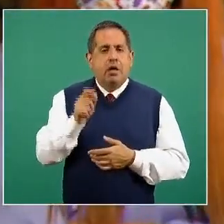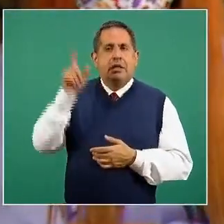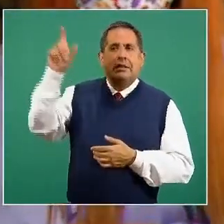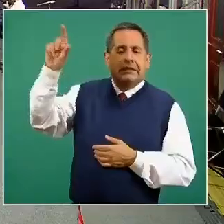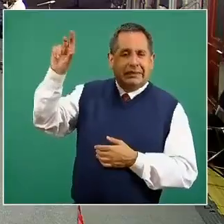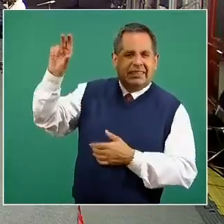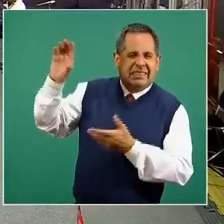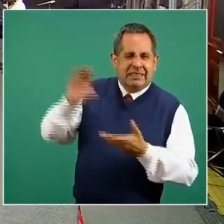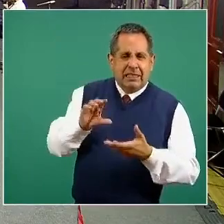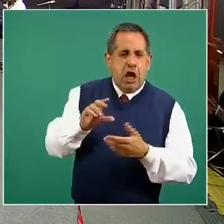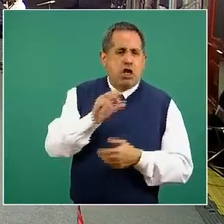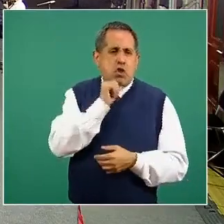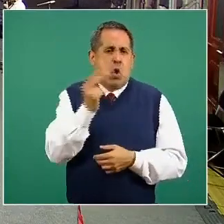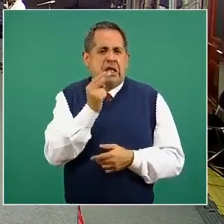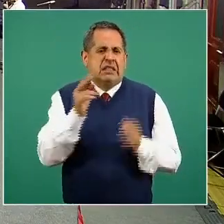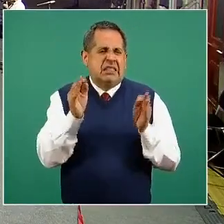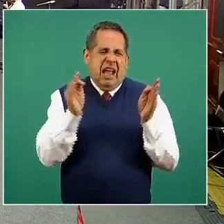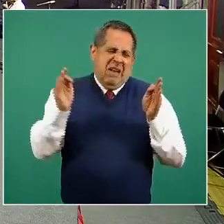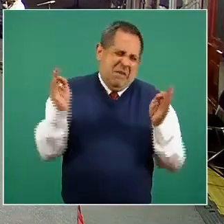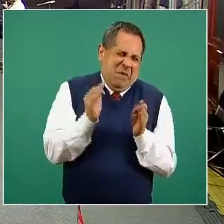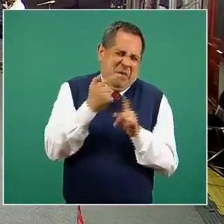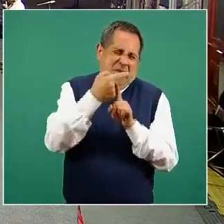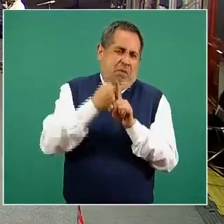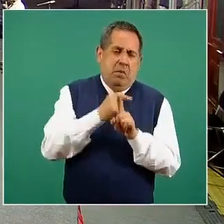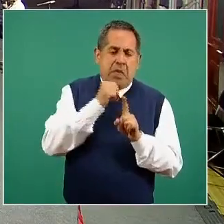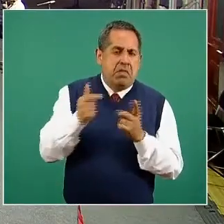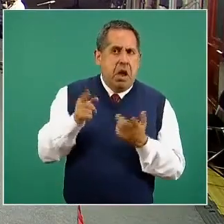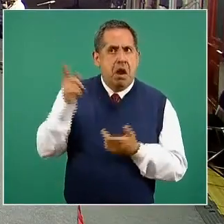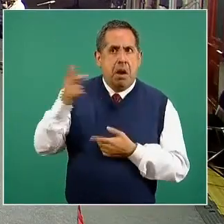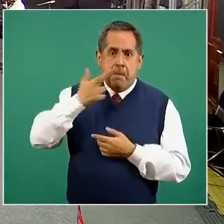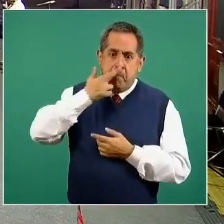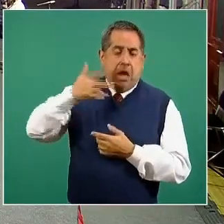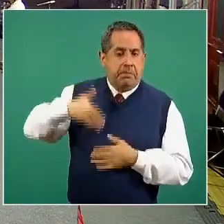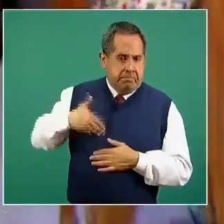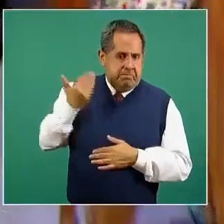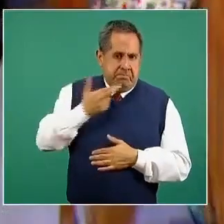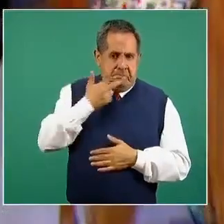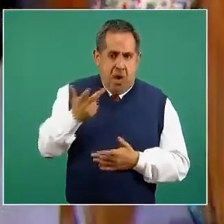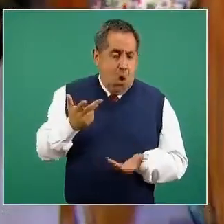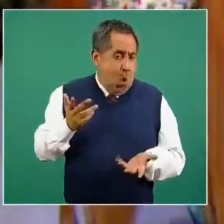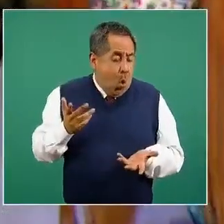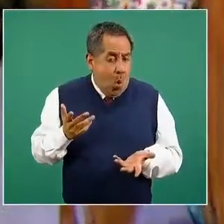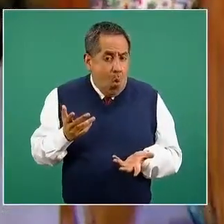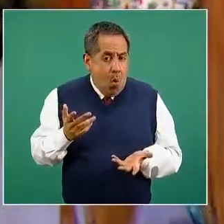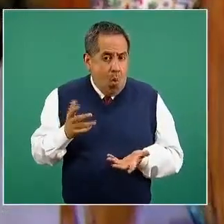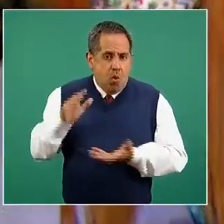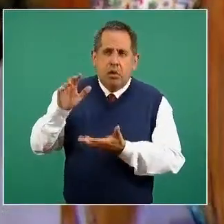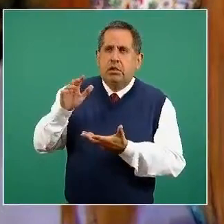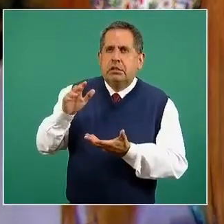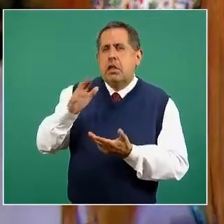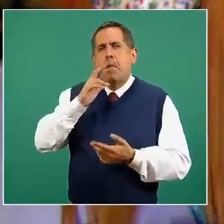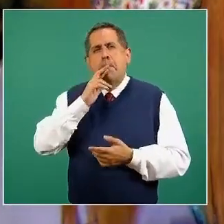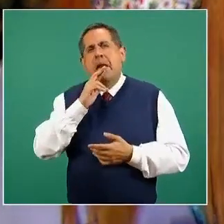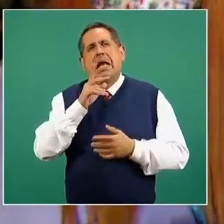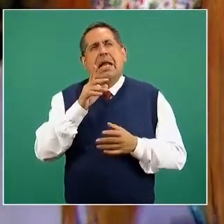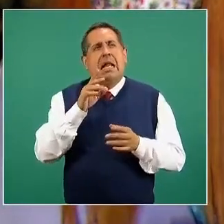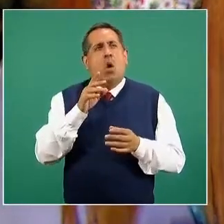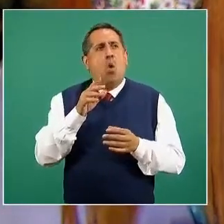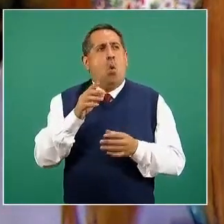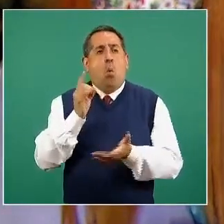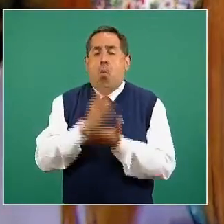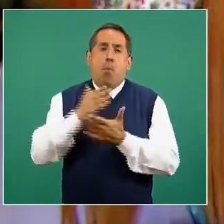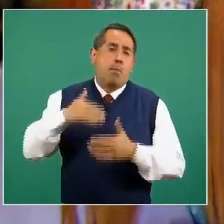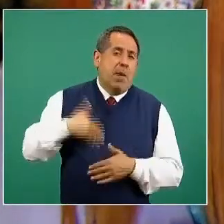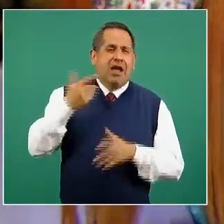necesita ultracongelación, puede ser como que pues la gran, no queremos decir panacea, la gran